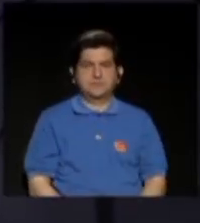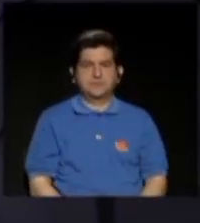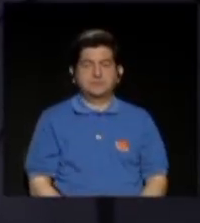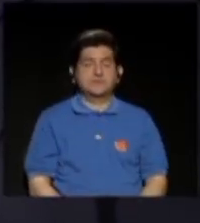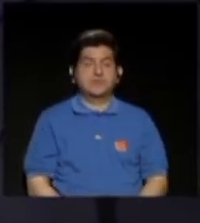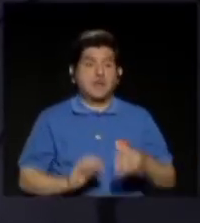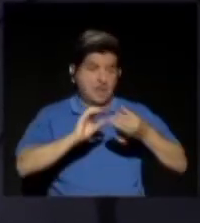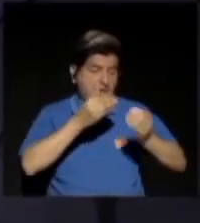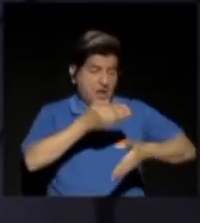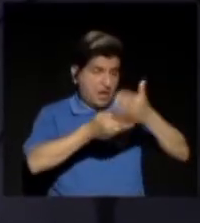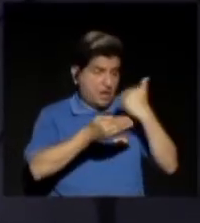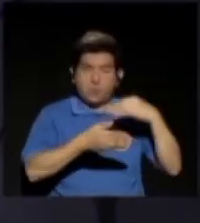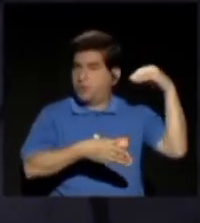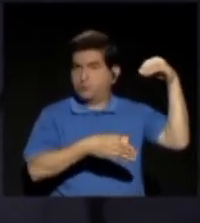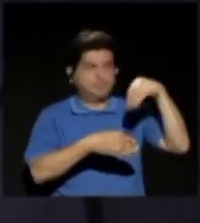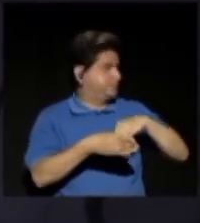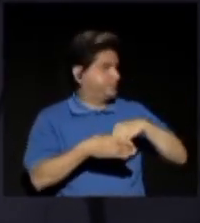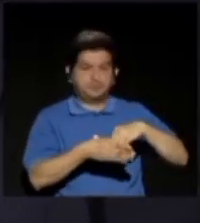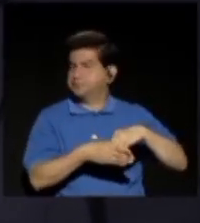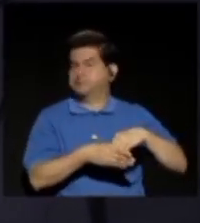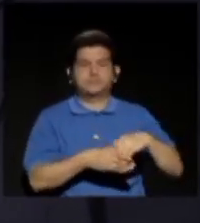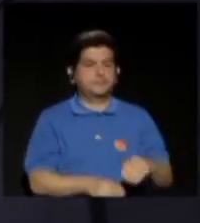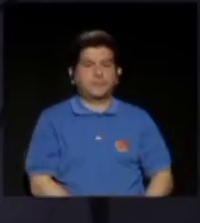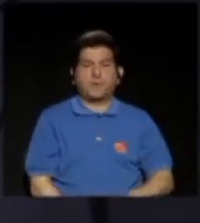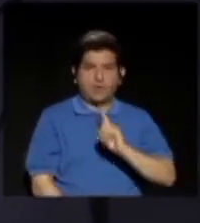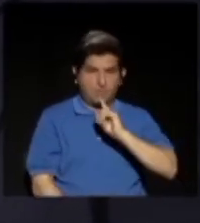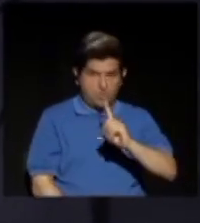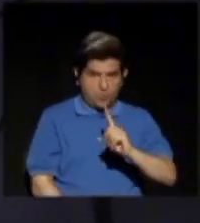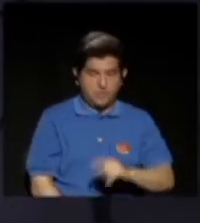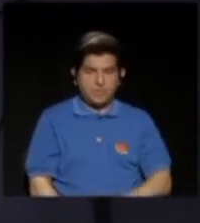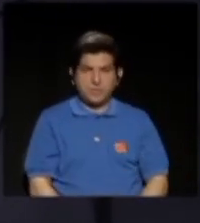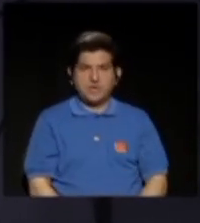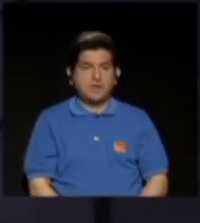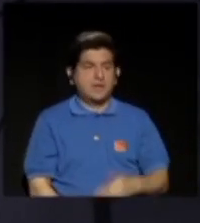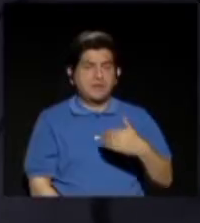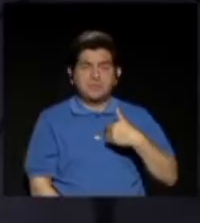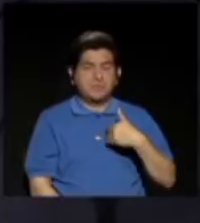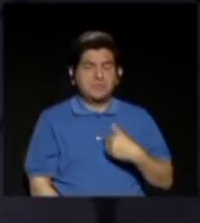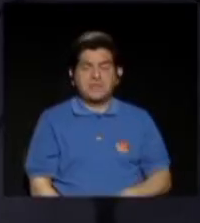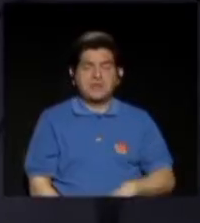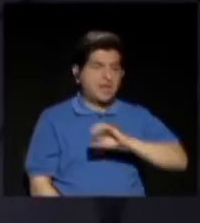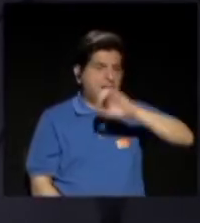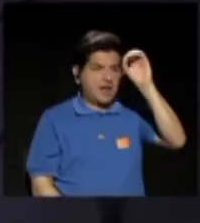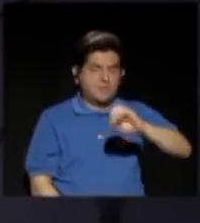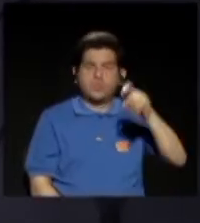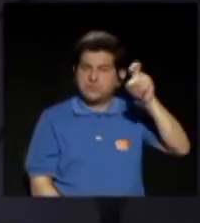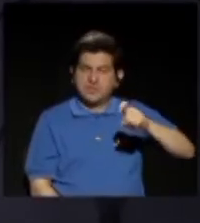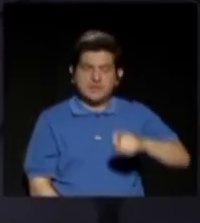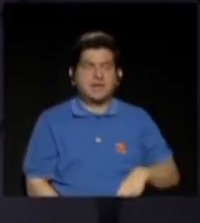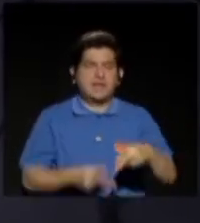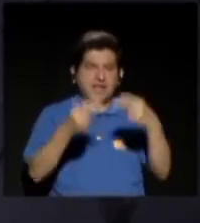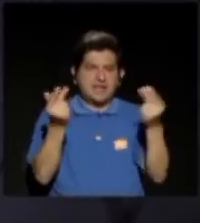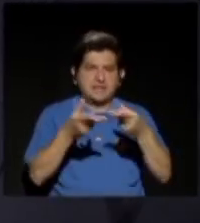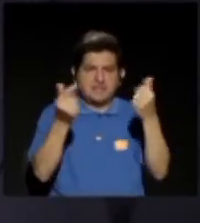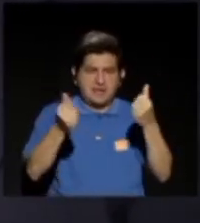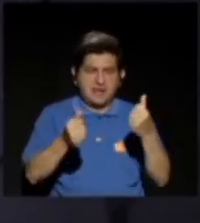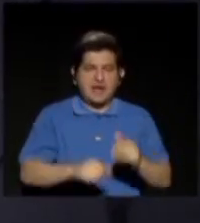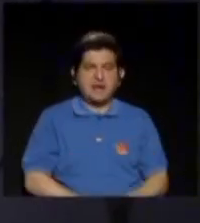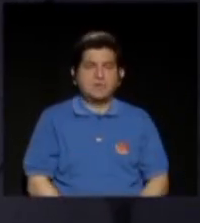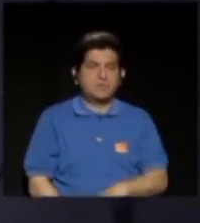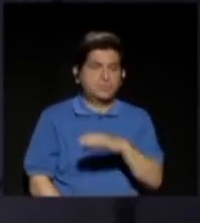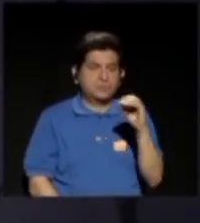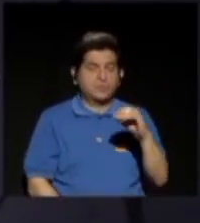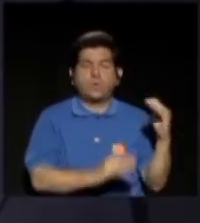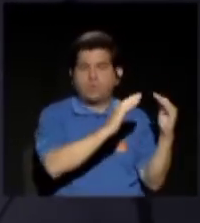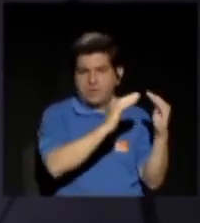el índice anterior no se incorporaron porque, como mencionaba anteriormente, no alcanzaron los porcentajes de gasto definidos o de porcentaje